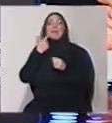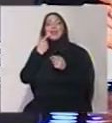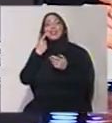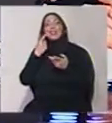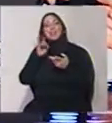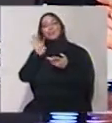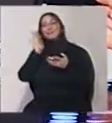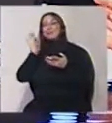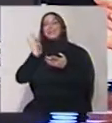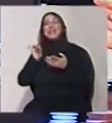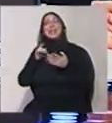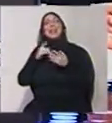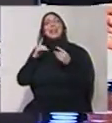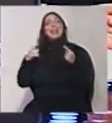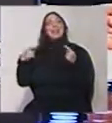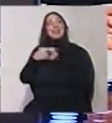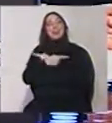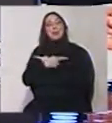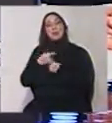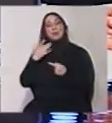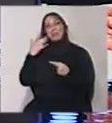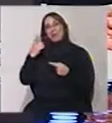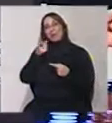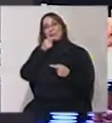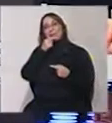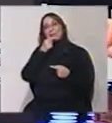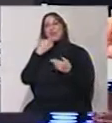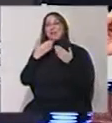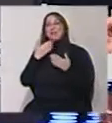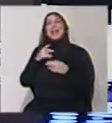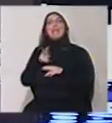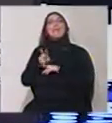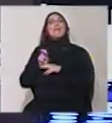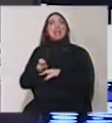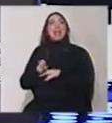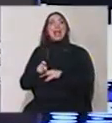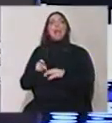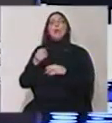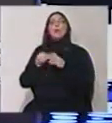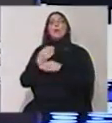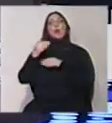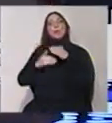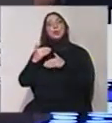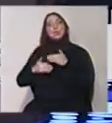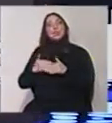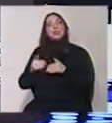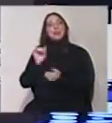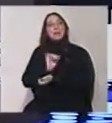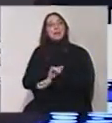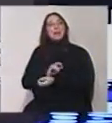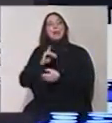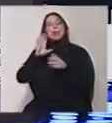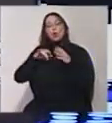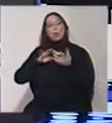el director nacional de policía habla de los fiscales, del nuevo código del proceso penal va a pasar por ajustes, ¿no? Hay como todo un